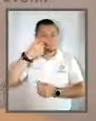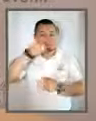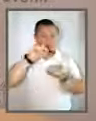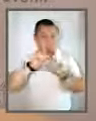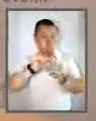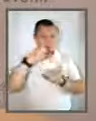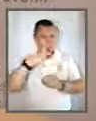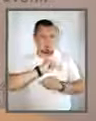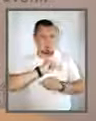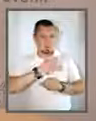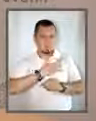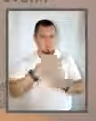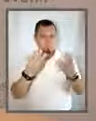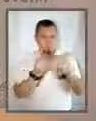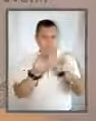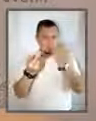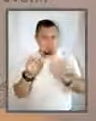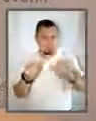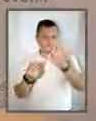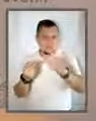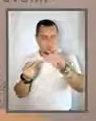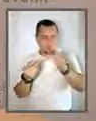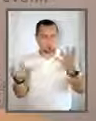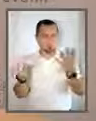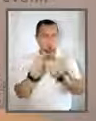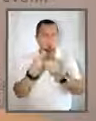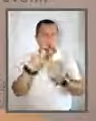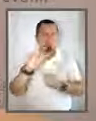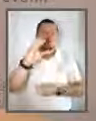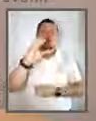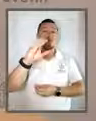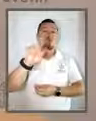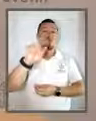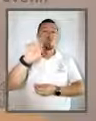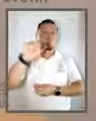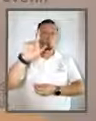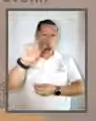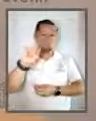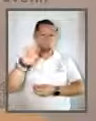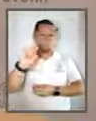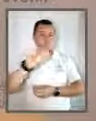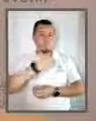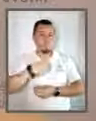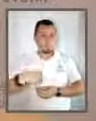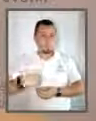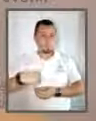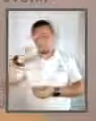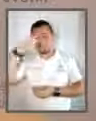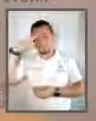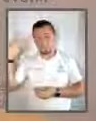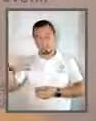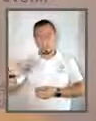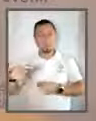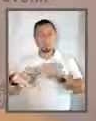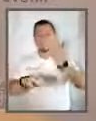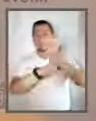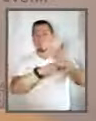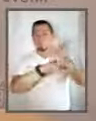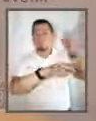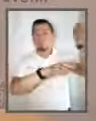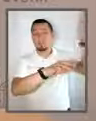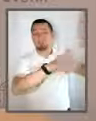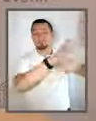Salud tuvo conocimiento por parte del municipio de Cuautla sobre una gran cantidad de mexicanos que residían en los Estados